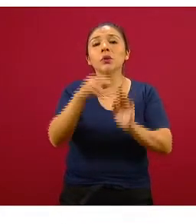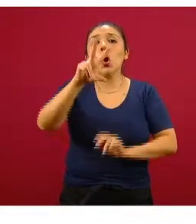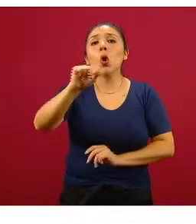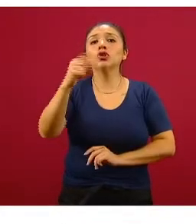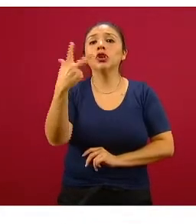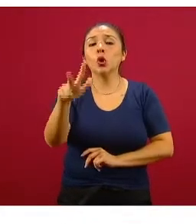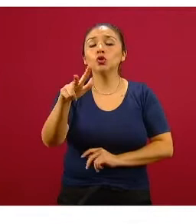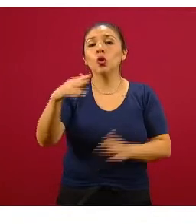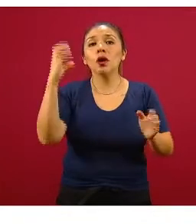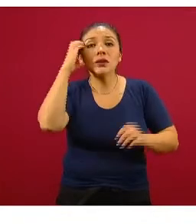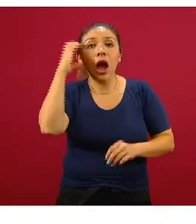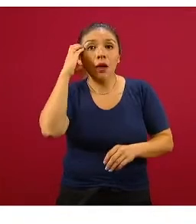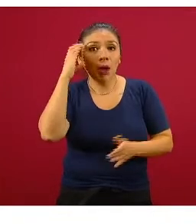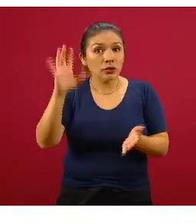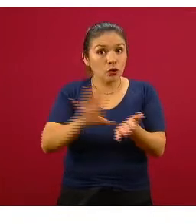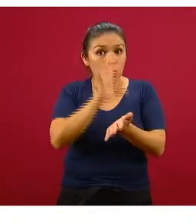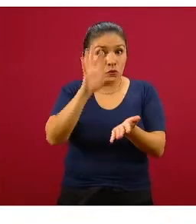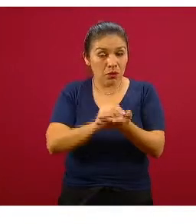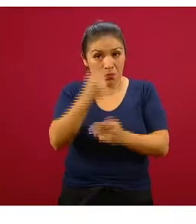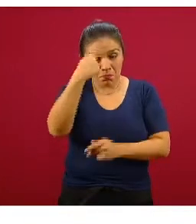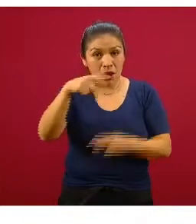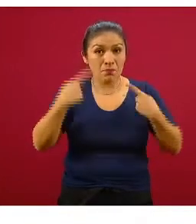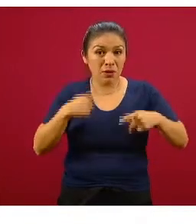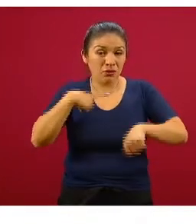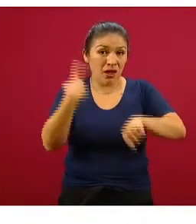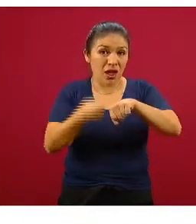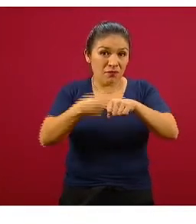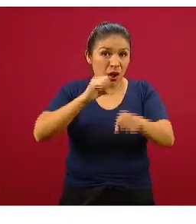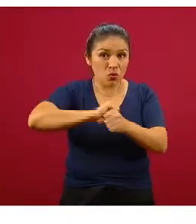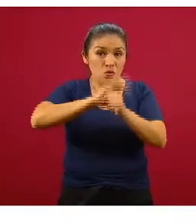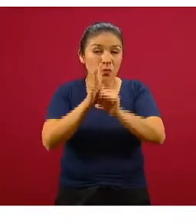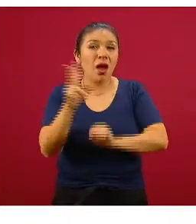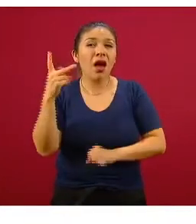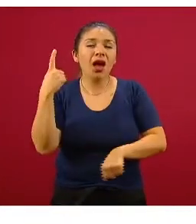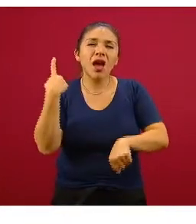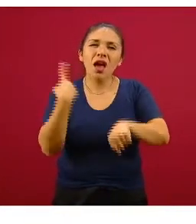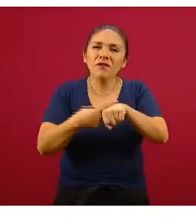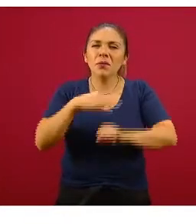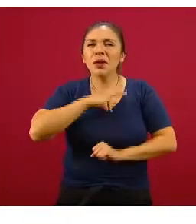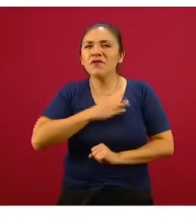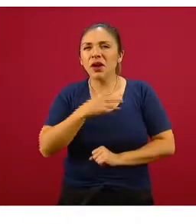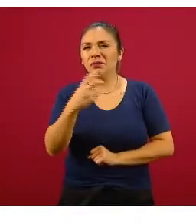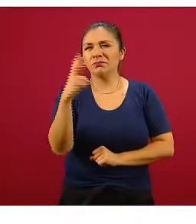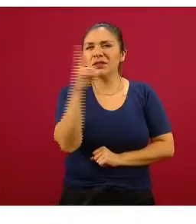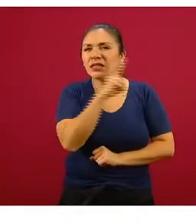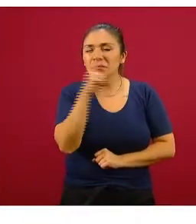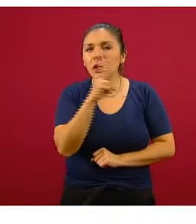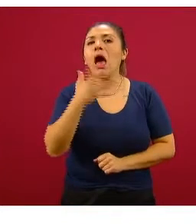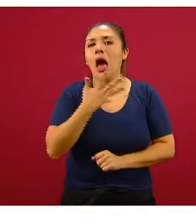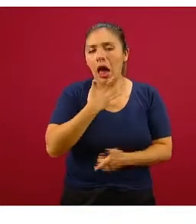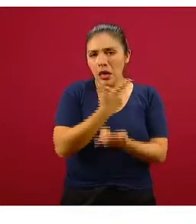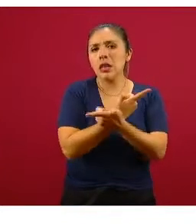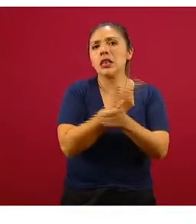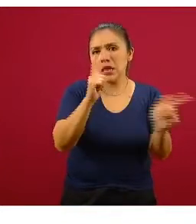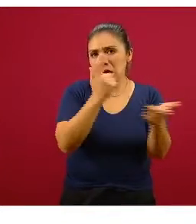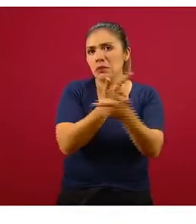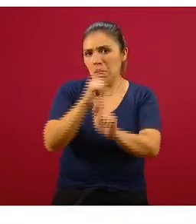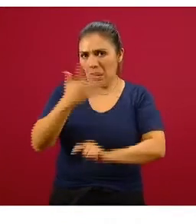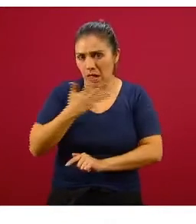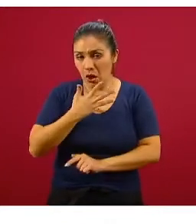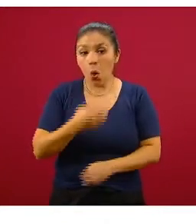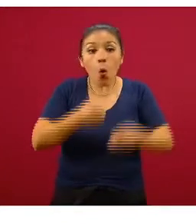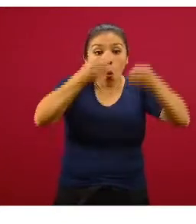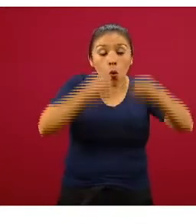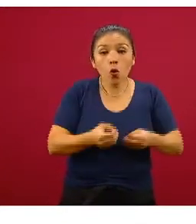14.088 camas generales para pacientes COVID, para infecciones respiratorias agudas graves, estaban disponibles. Estaban ocupadas